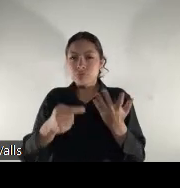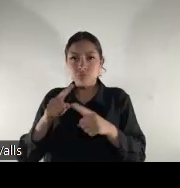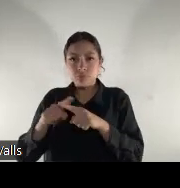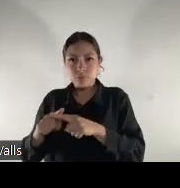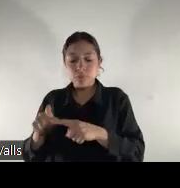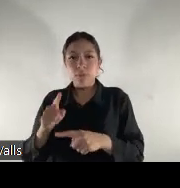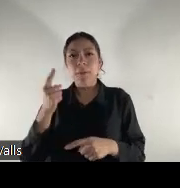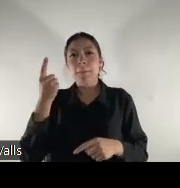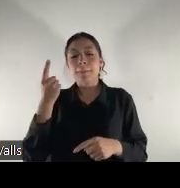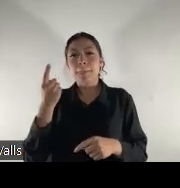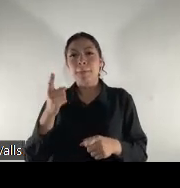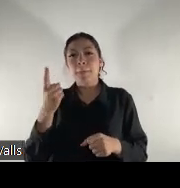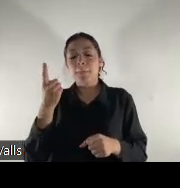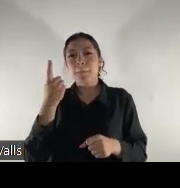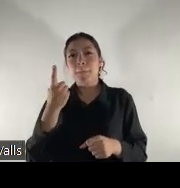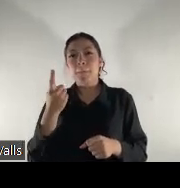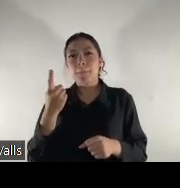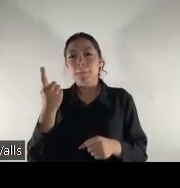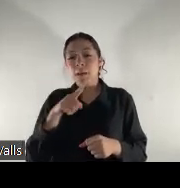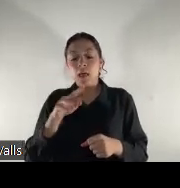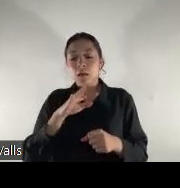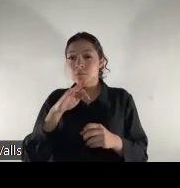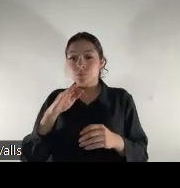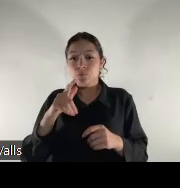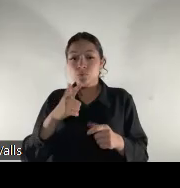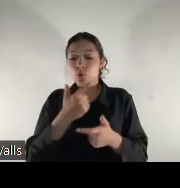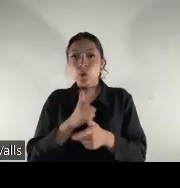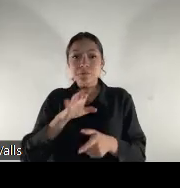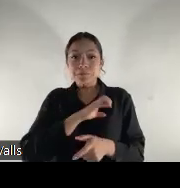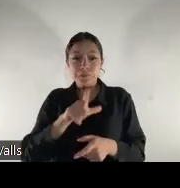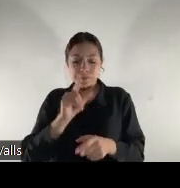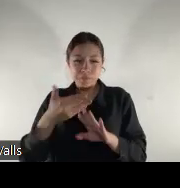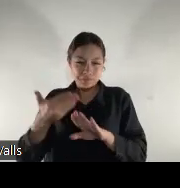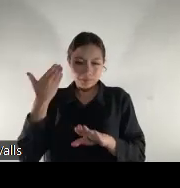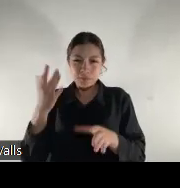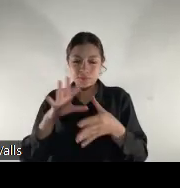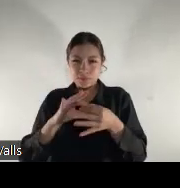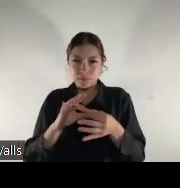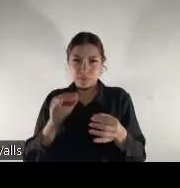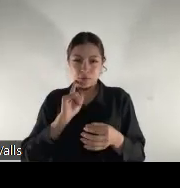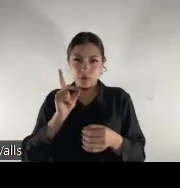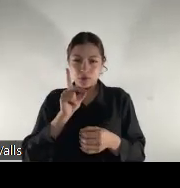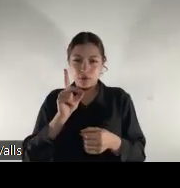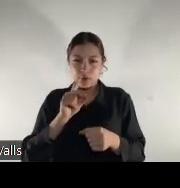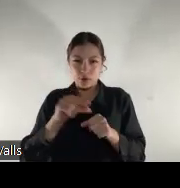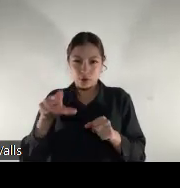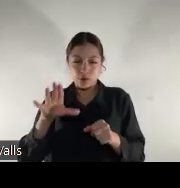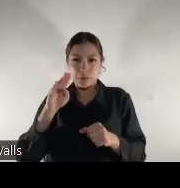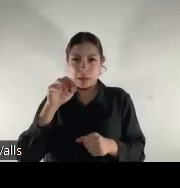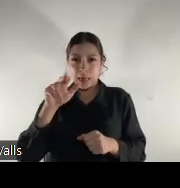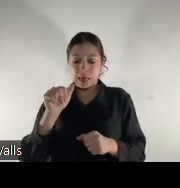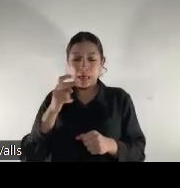en donde todos los especialistas que nos comentó anteriormente la doctora Mara inician